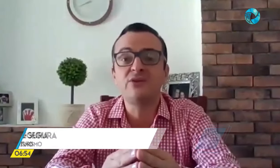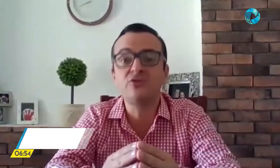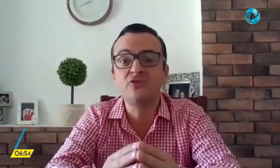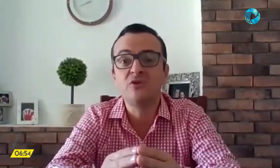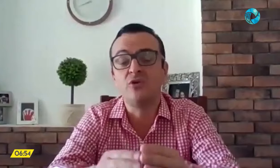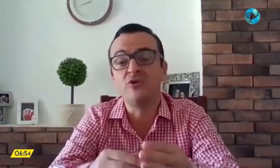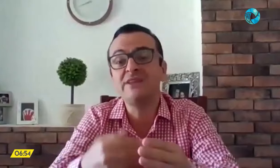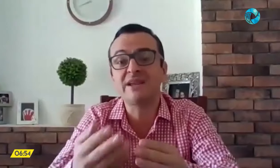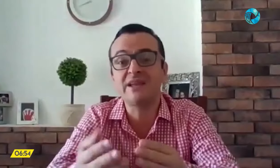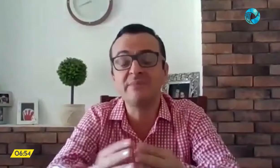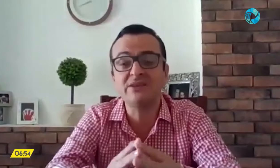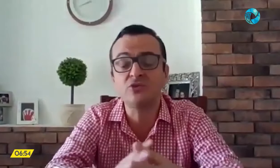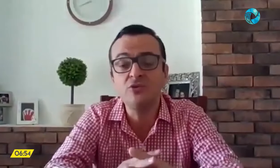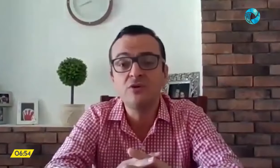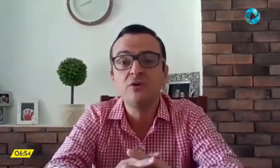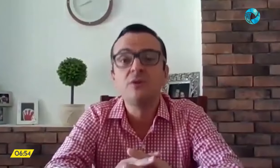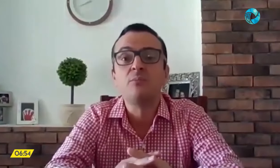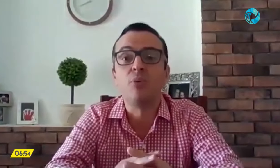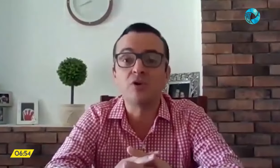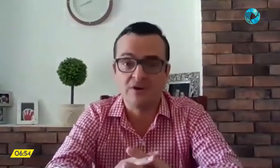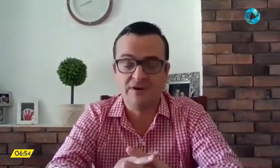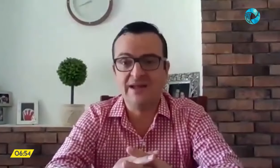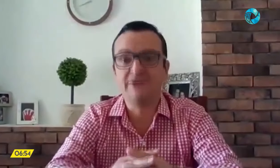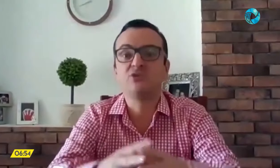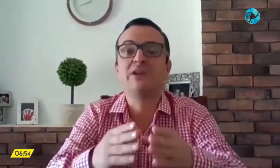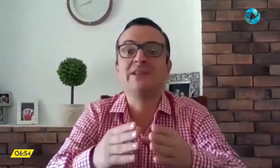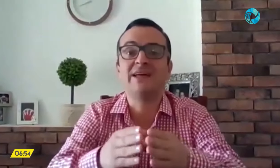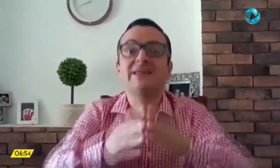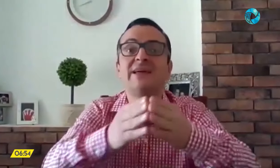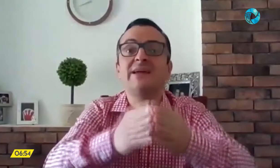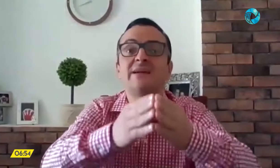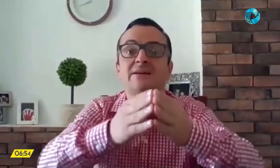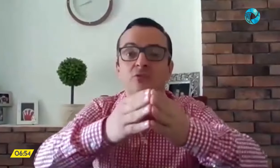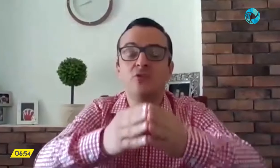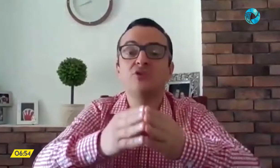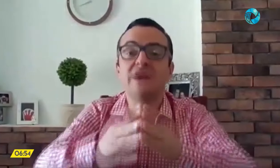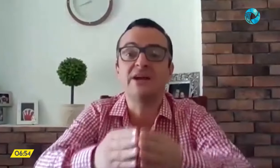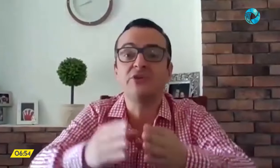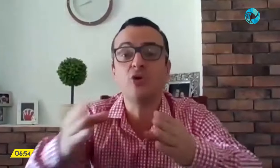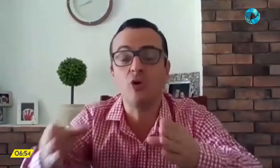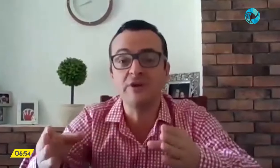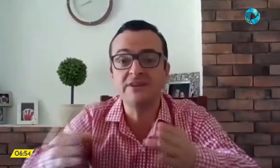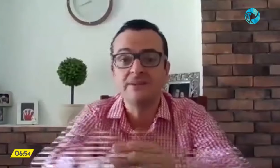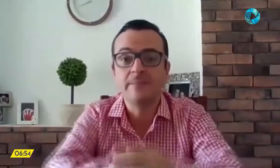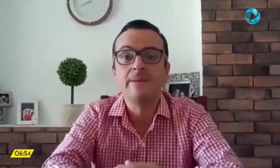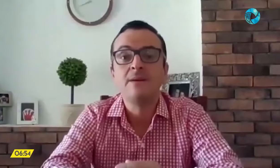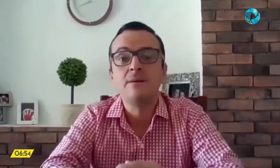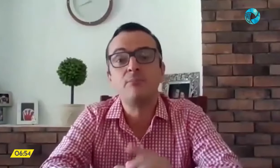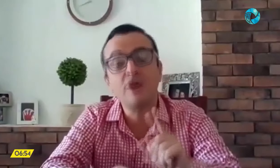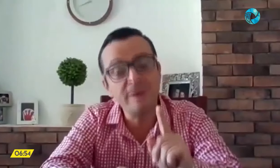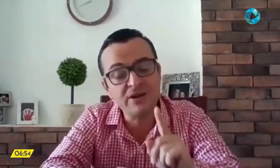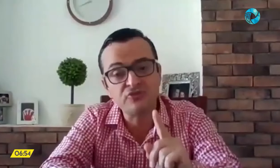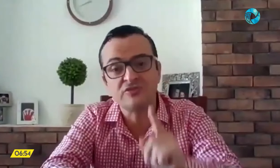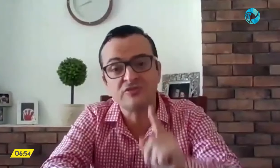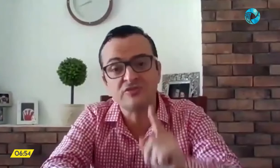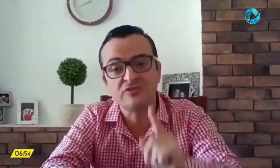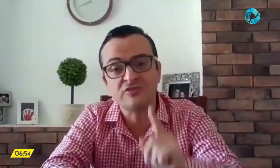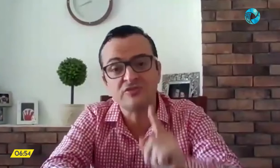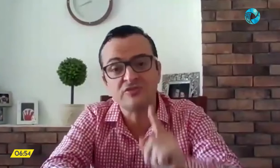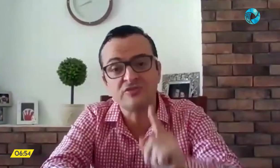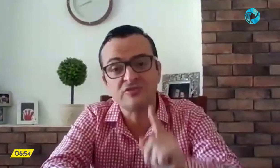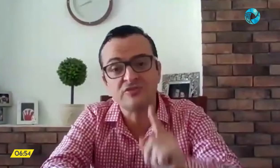gastos médicos o de internamiento por la eventualidad de un contagio de COVID por al